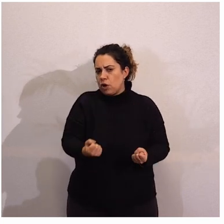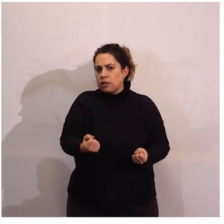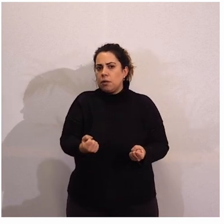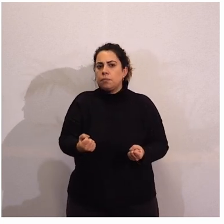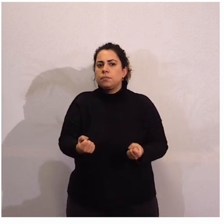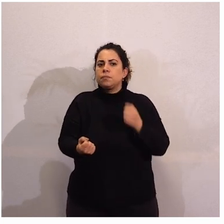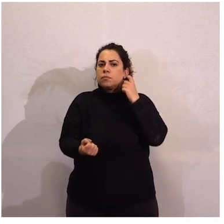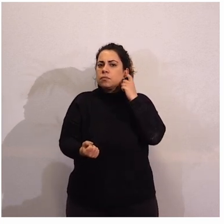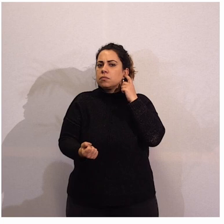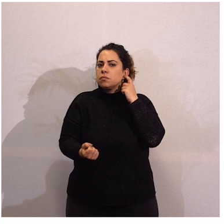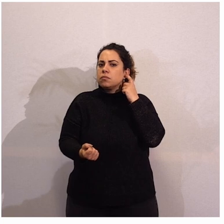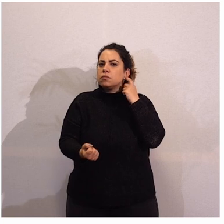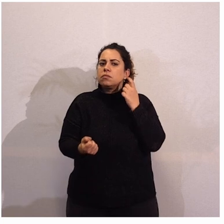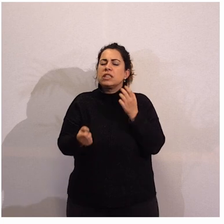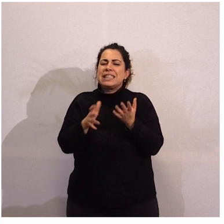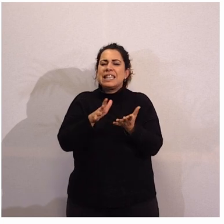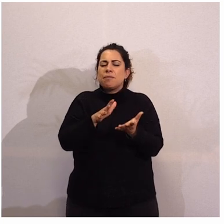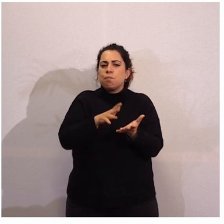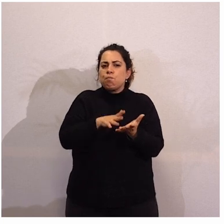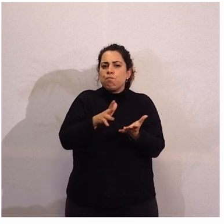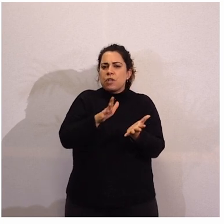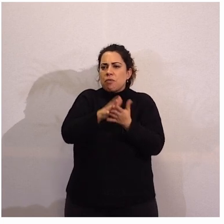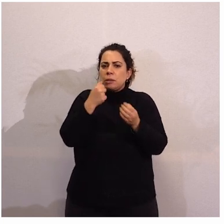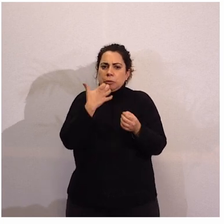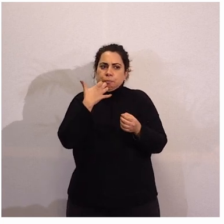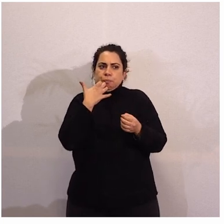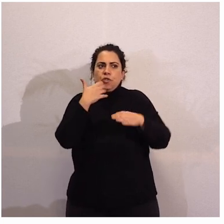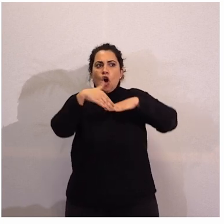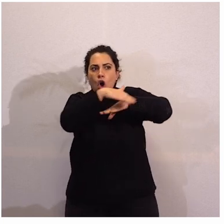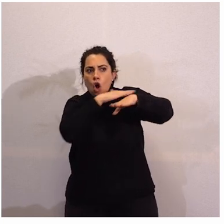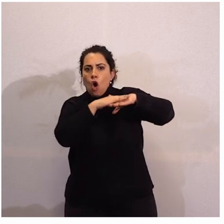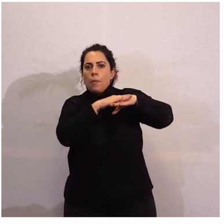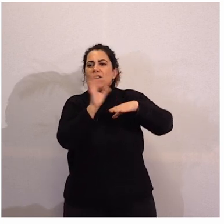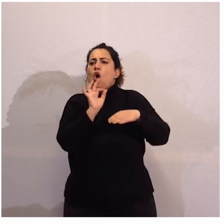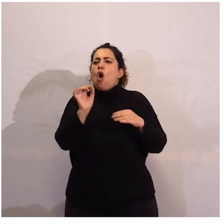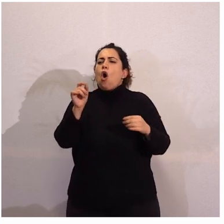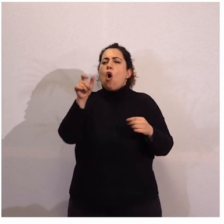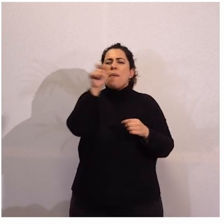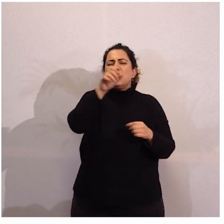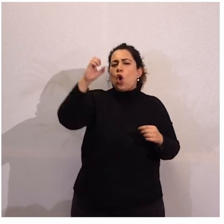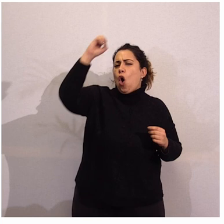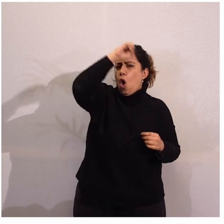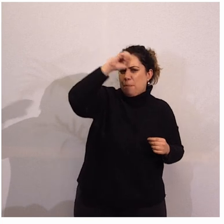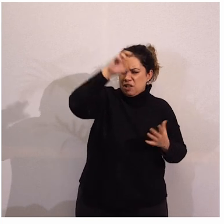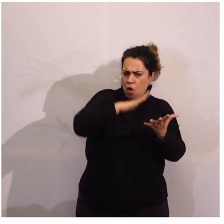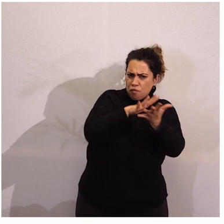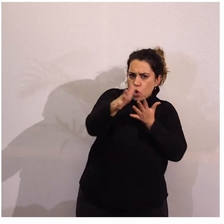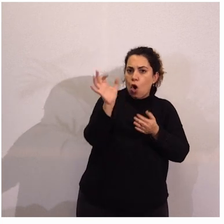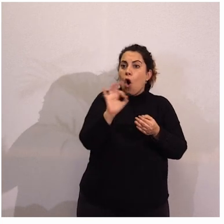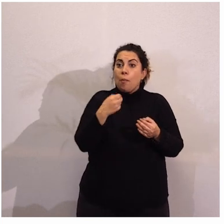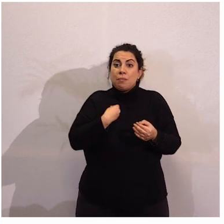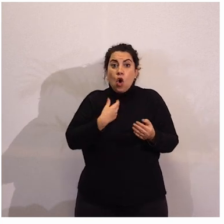más influencia en los gobiernos, en la mentalidad de la gente, en los mismos socios de